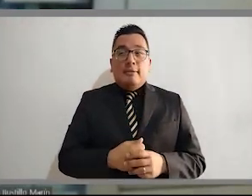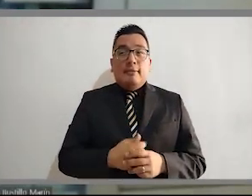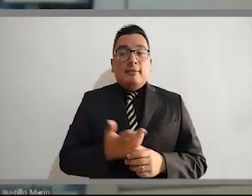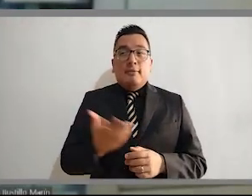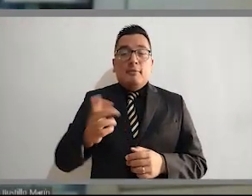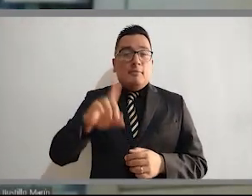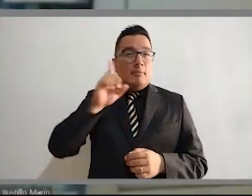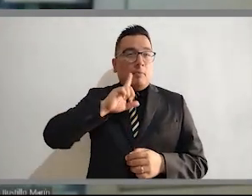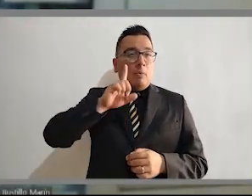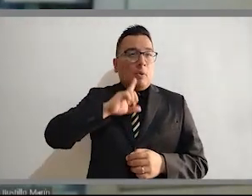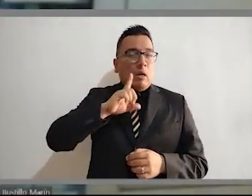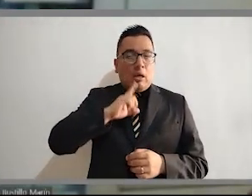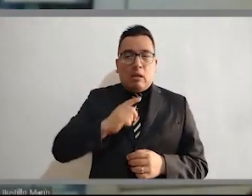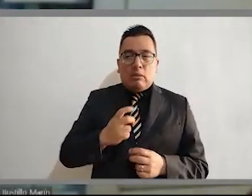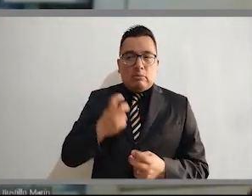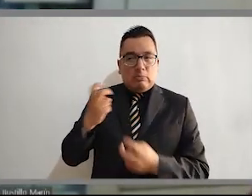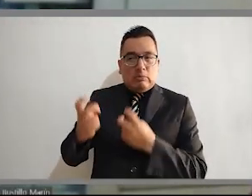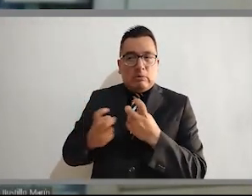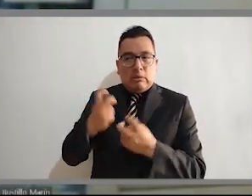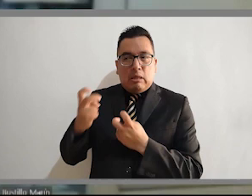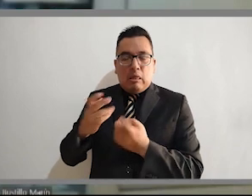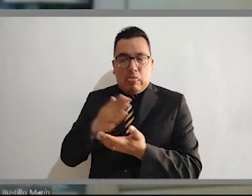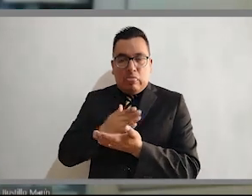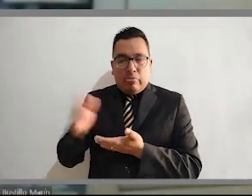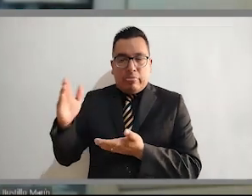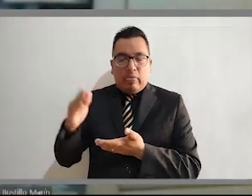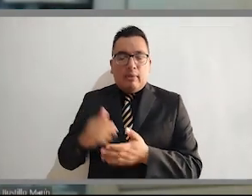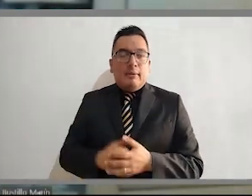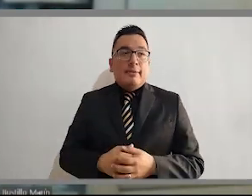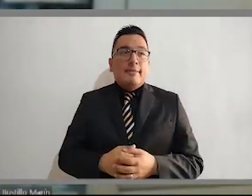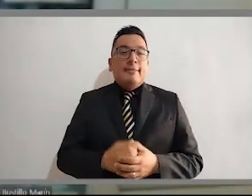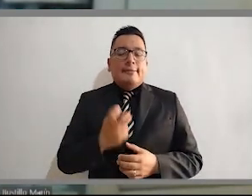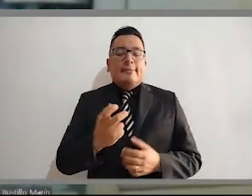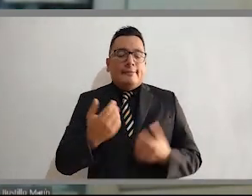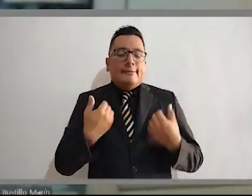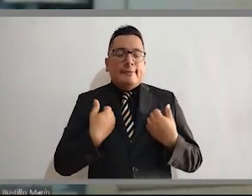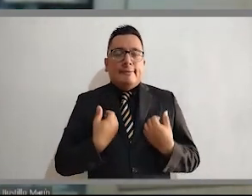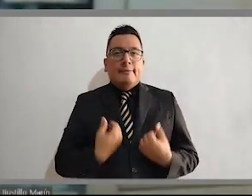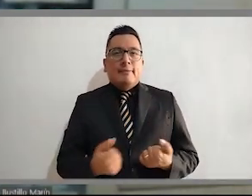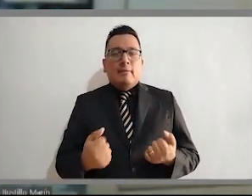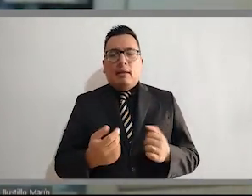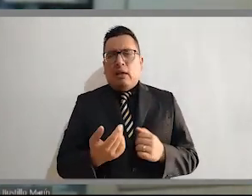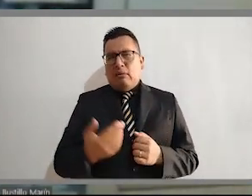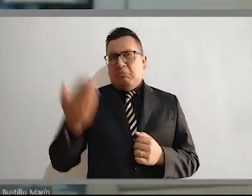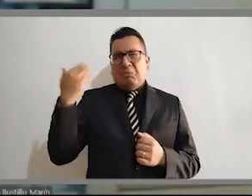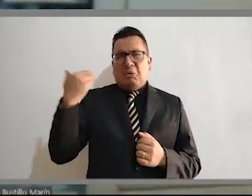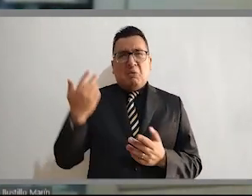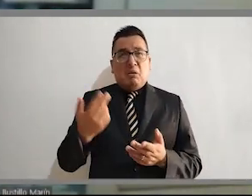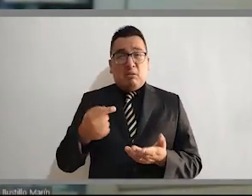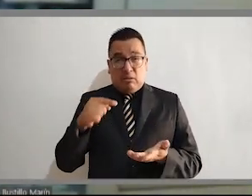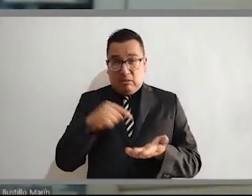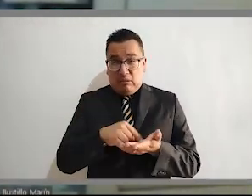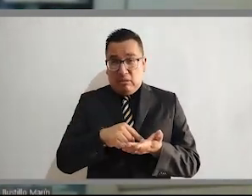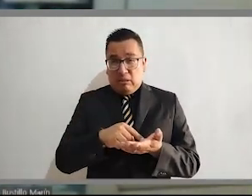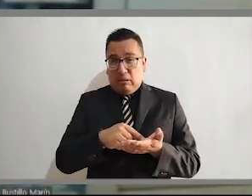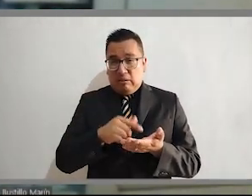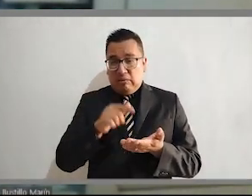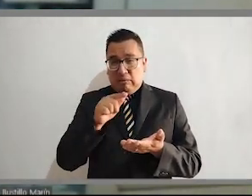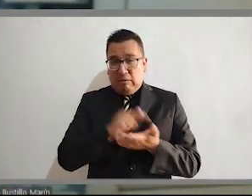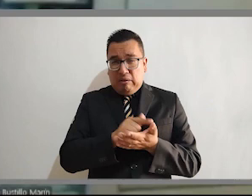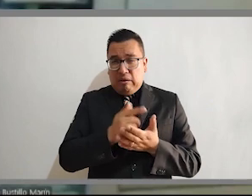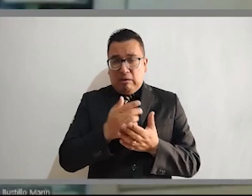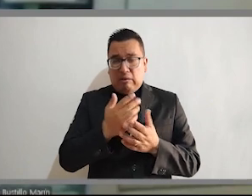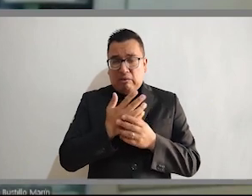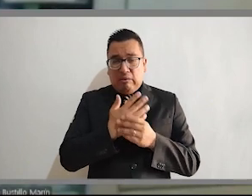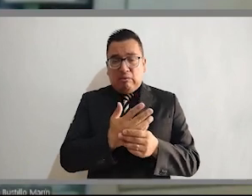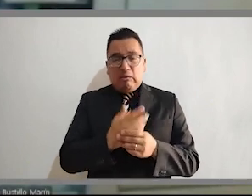Primero no existía nada, no existía legalmente, no existían pues ni siquiera en la legislación hablar de